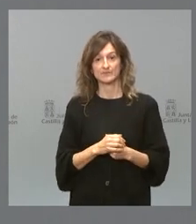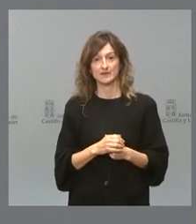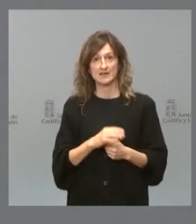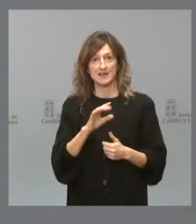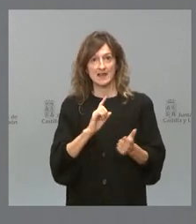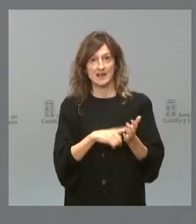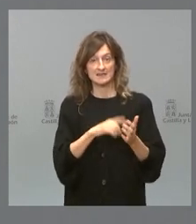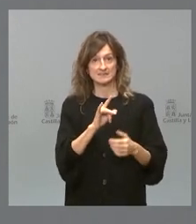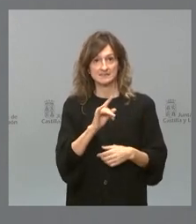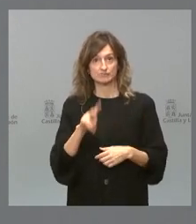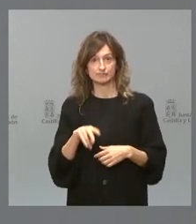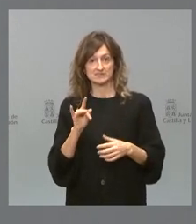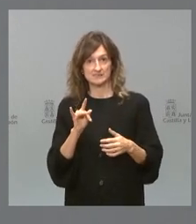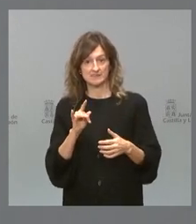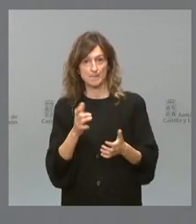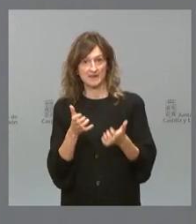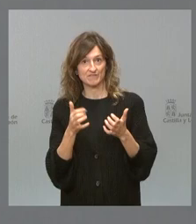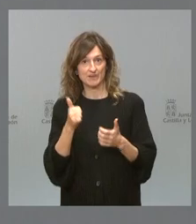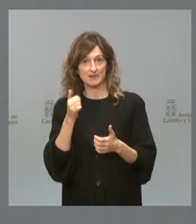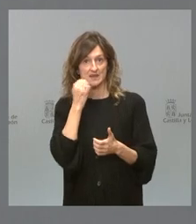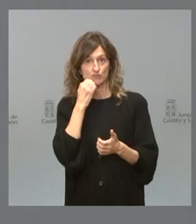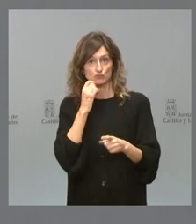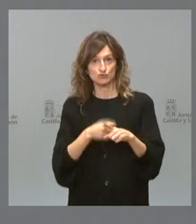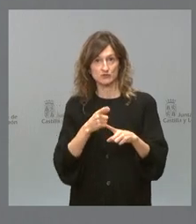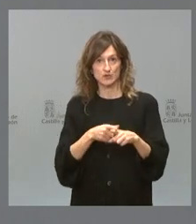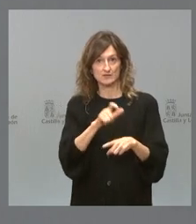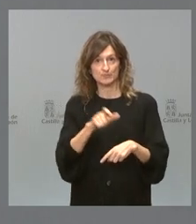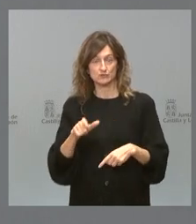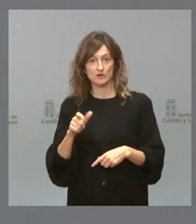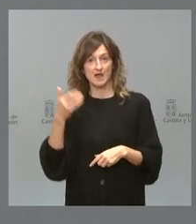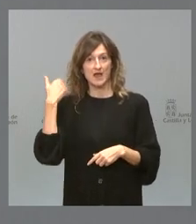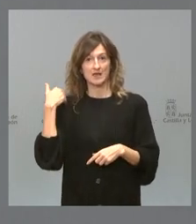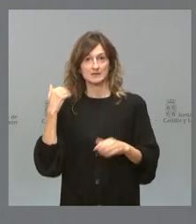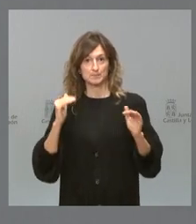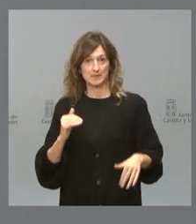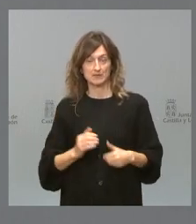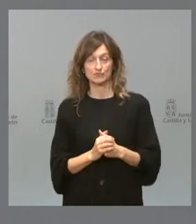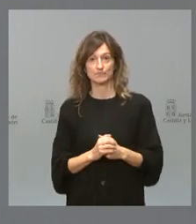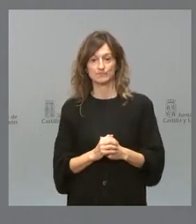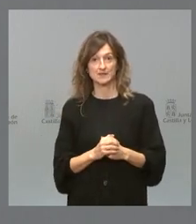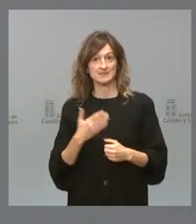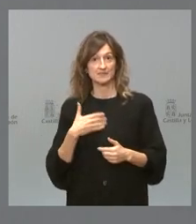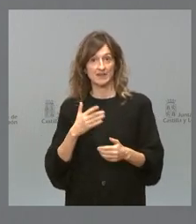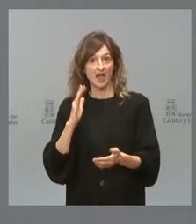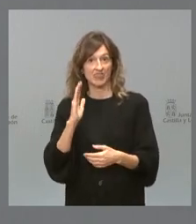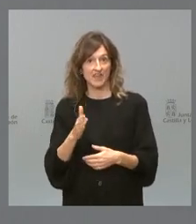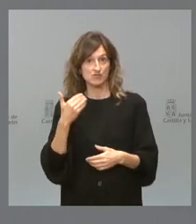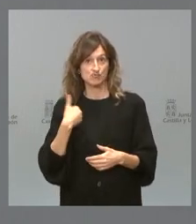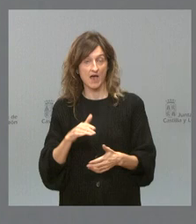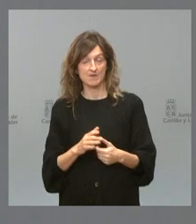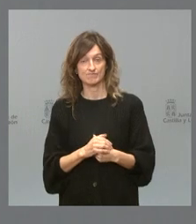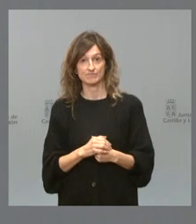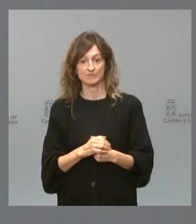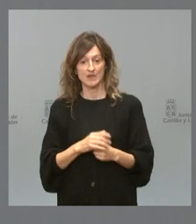ley solo es sí es más beneficiosa para los agresores sexuales que las que teníamos actualmente en vigor en España el daño por tanto está hecho y aunque hoy